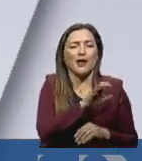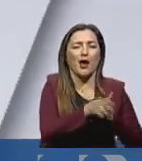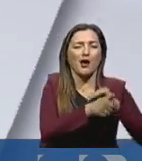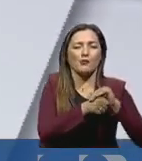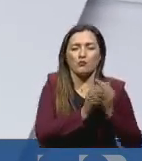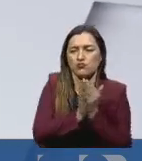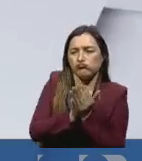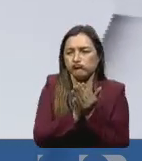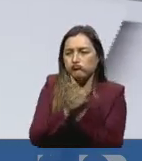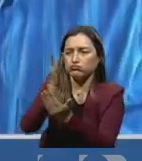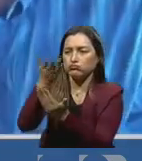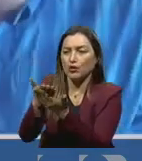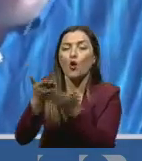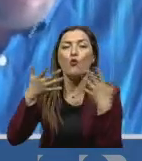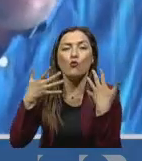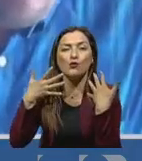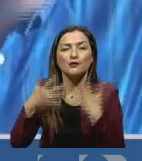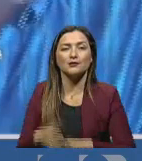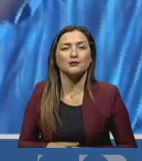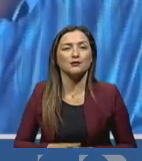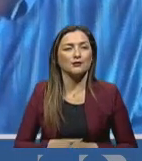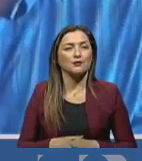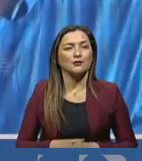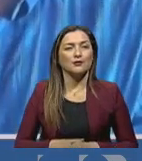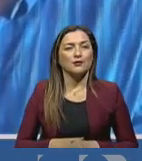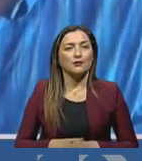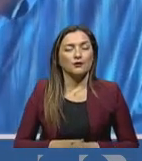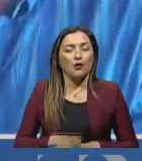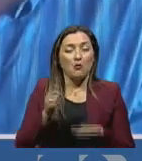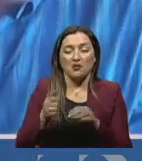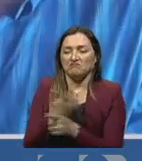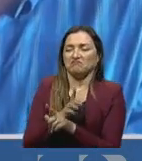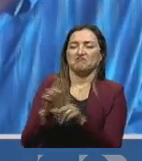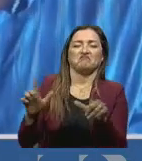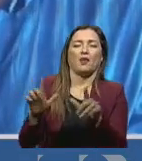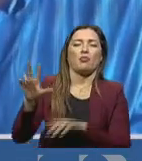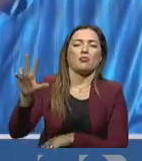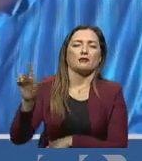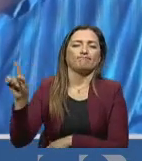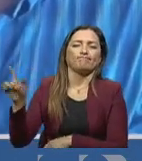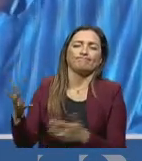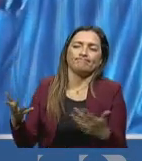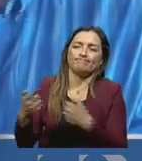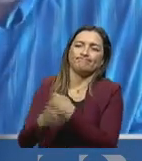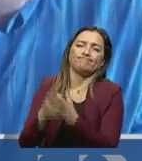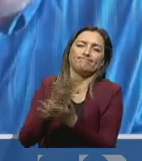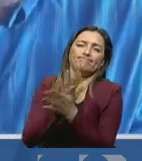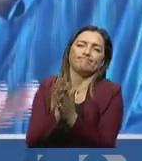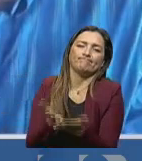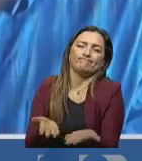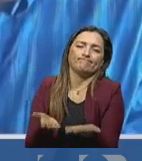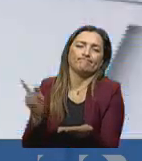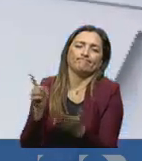con destino a Guayaquil Este es el último caso de impunidad en el país Afirma el experto en leyes